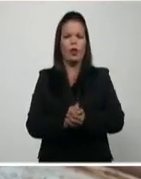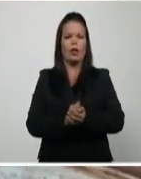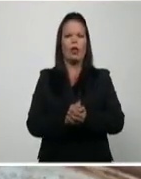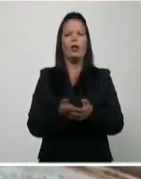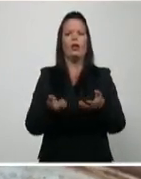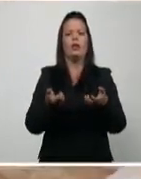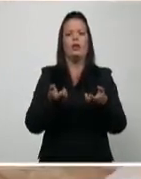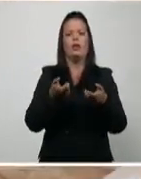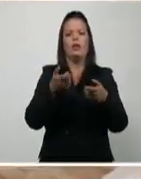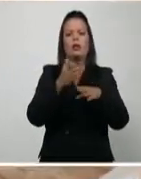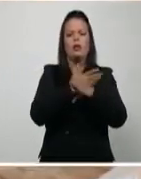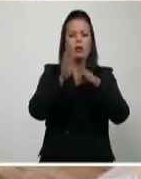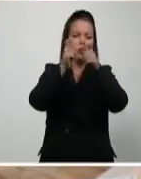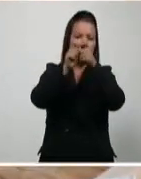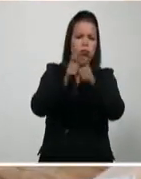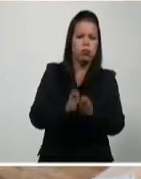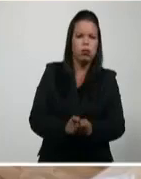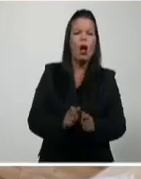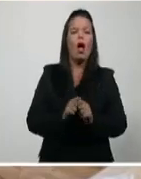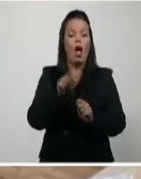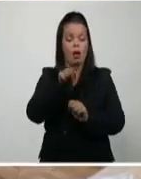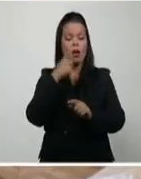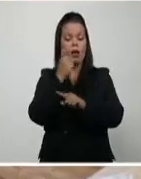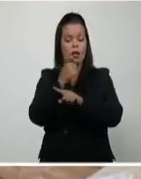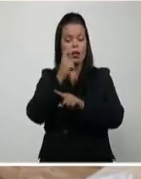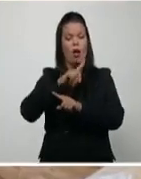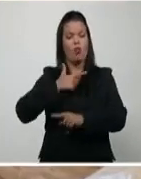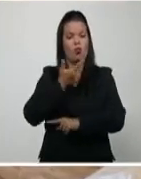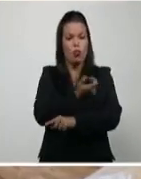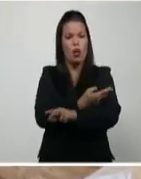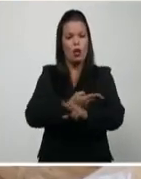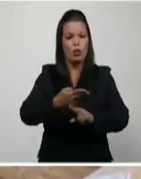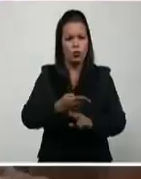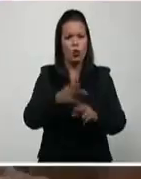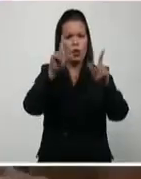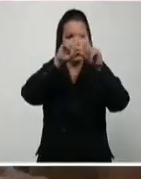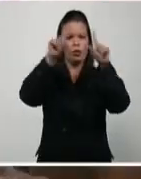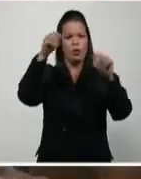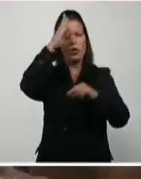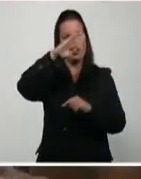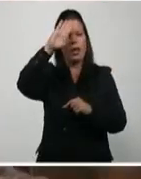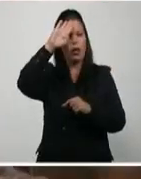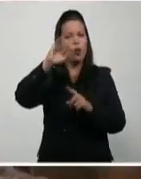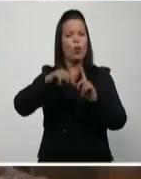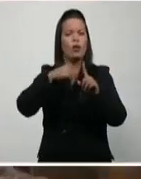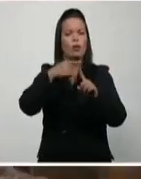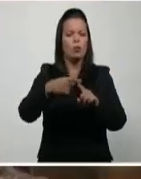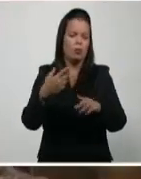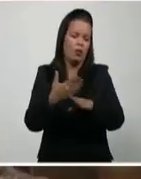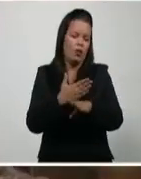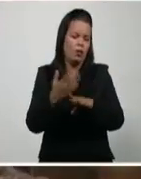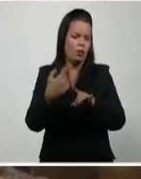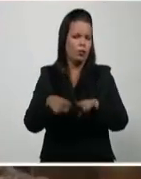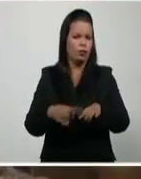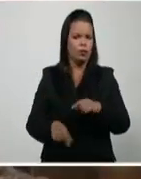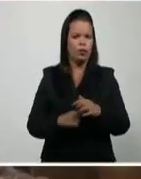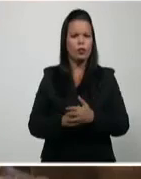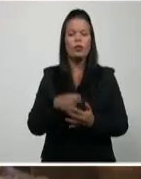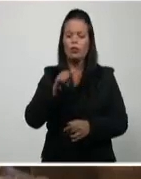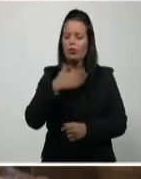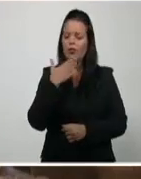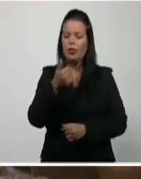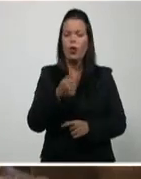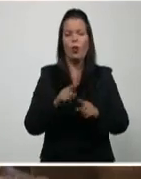temas básicos sobre cultura e historia del país y la ciudad que les acuna. La posibilidad es grande, ya que nos dan una oportunidad